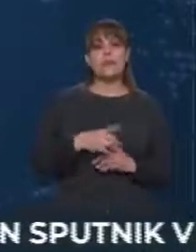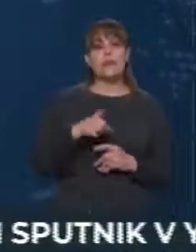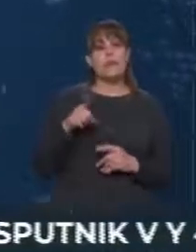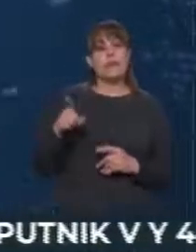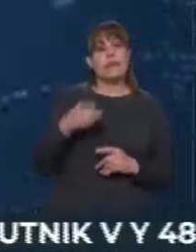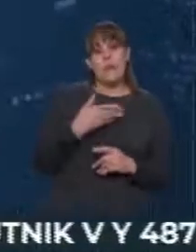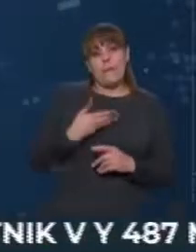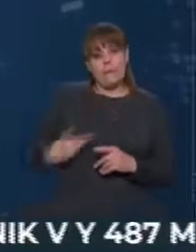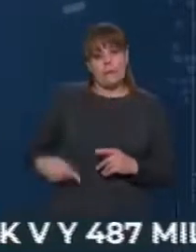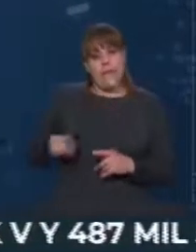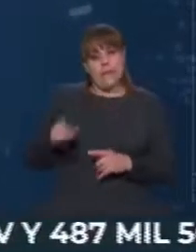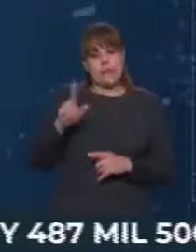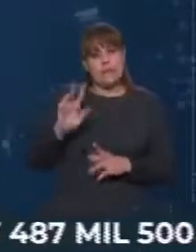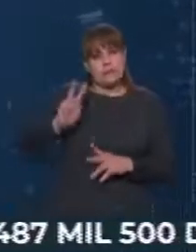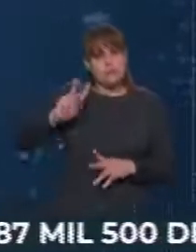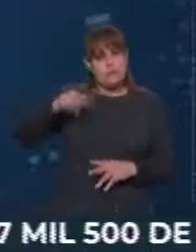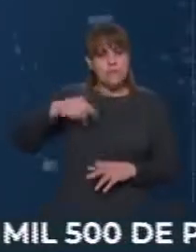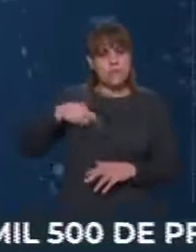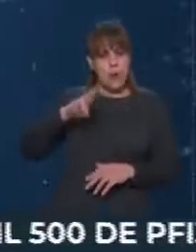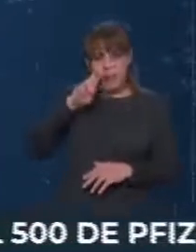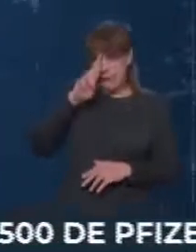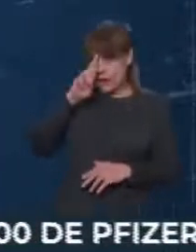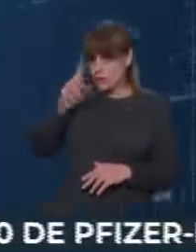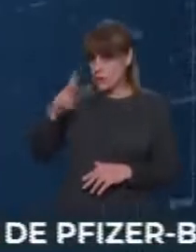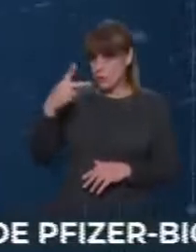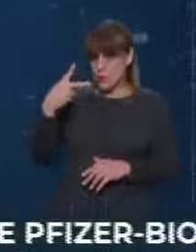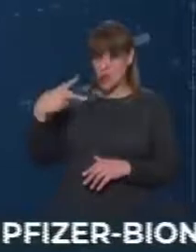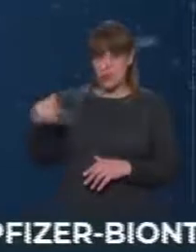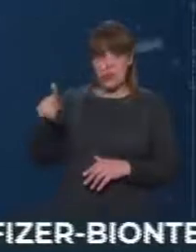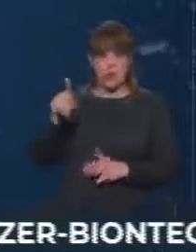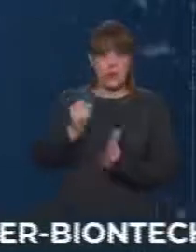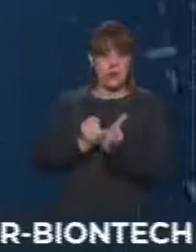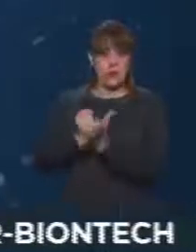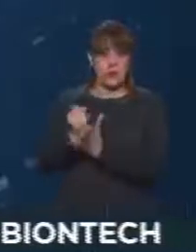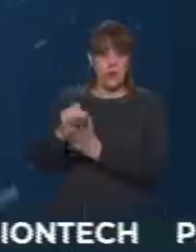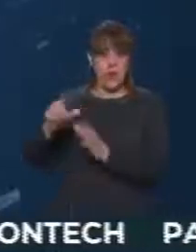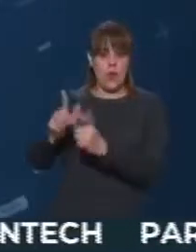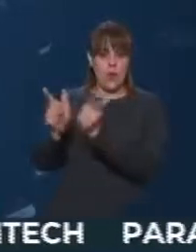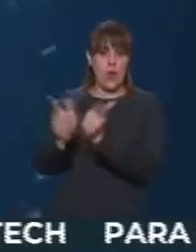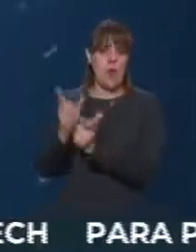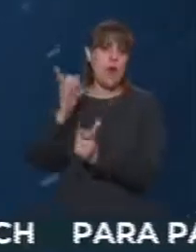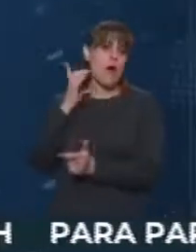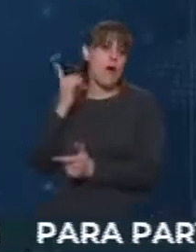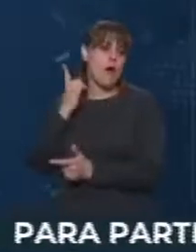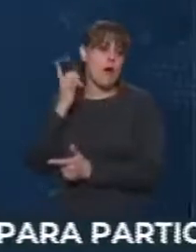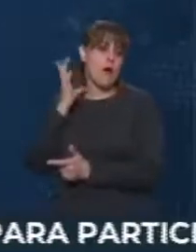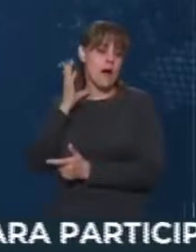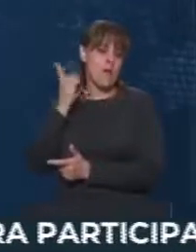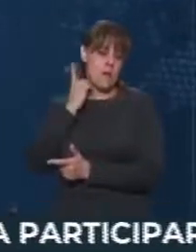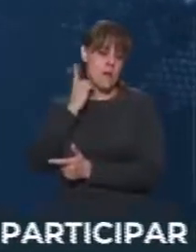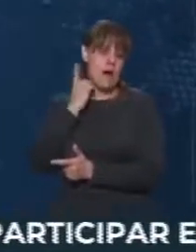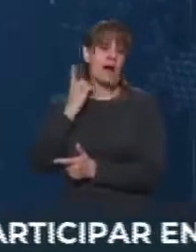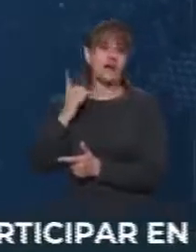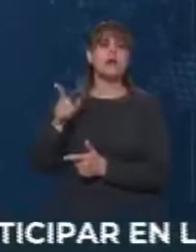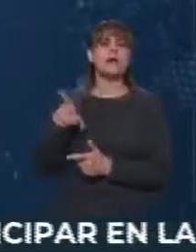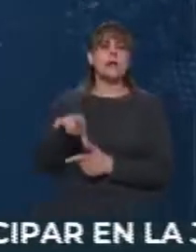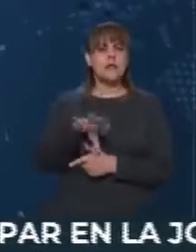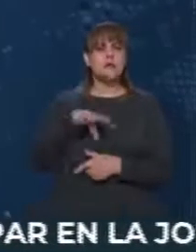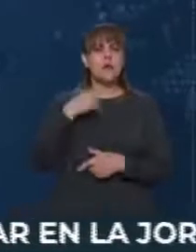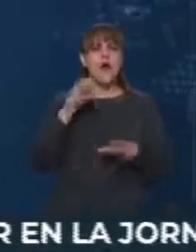que respetará la decisión de los diputados. Creo que es un intento por hacer una reforma